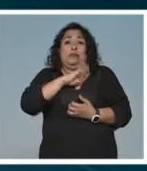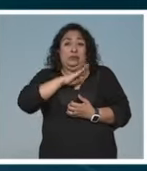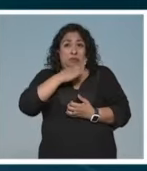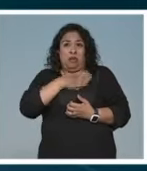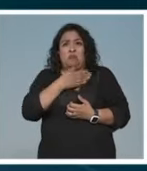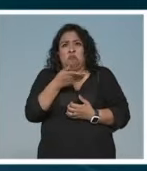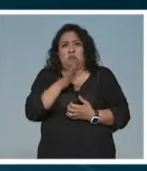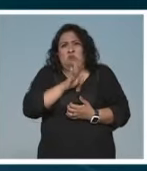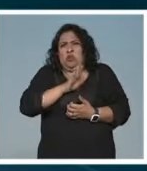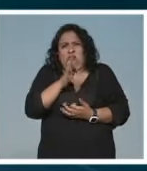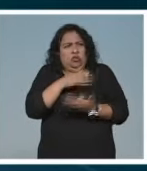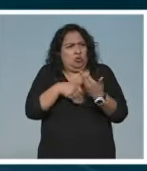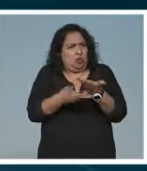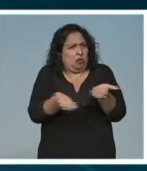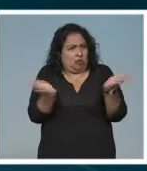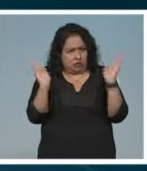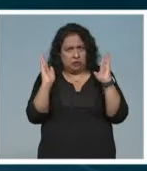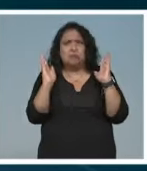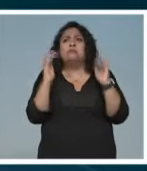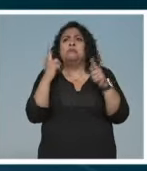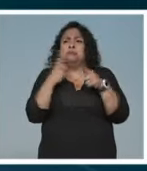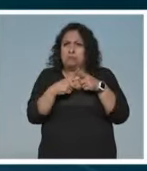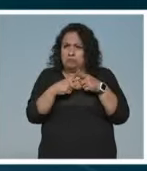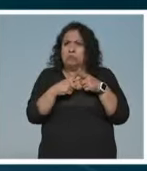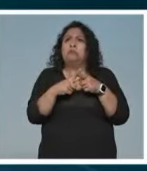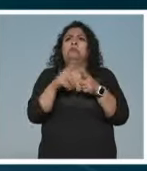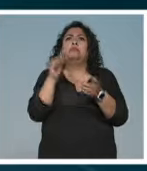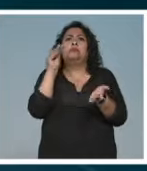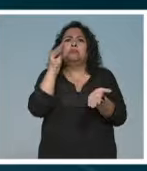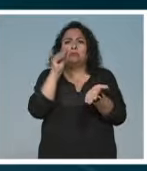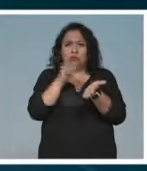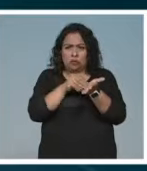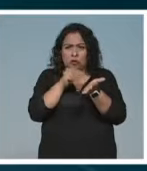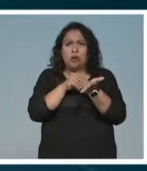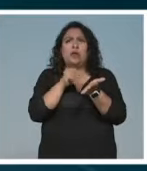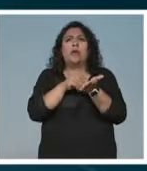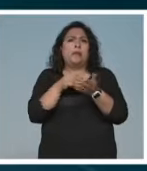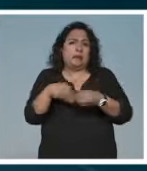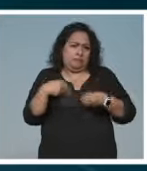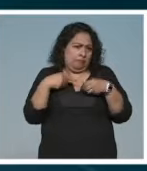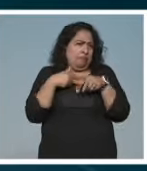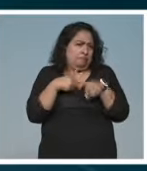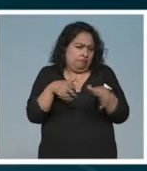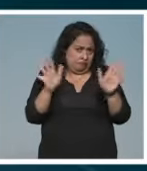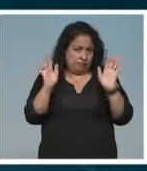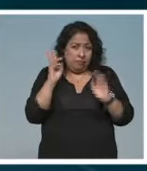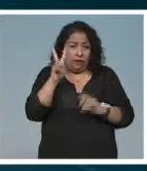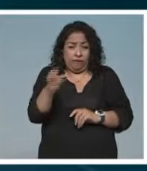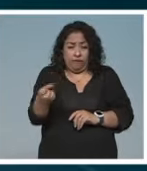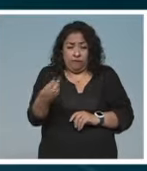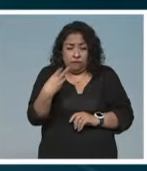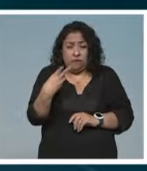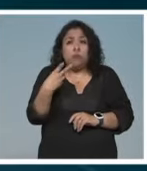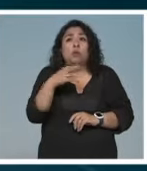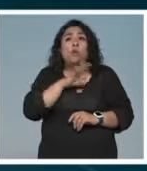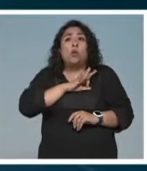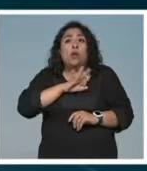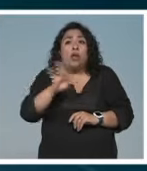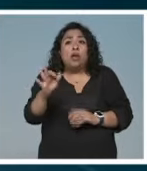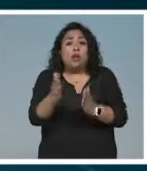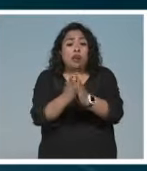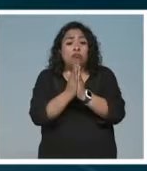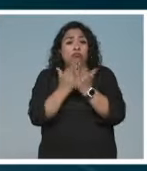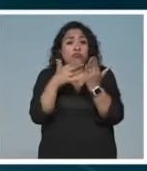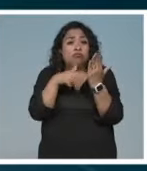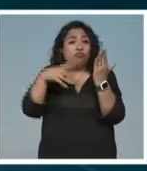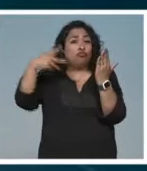alcance de todos nosotros, los que seguimos por un ratito más en vida, y es un privilegio poder acercarse a su